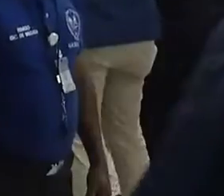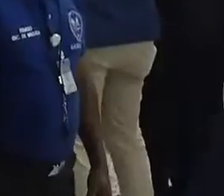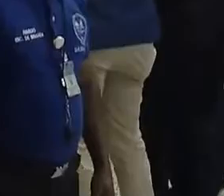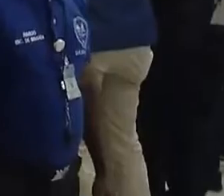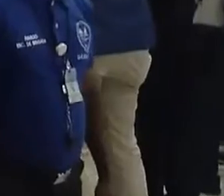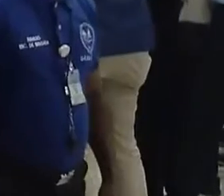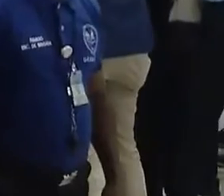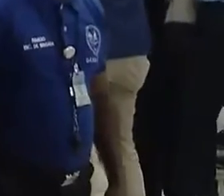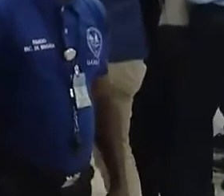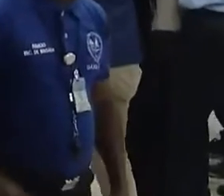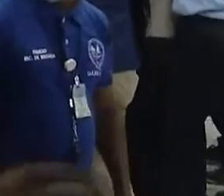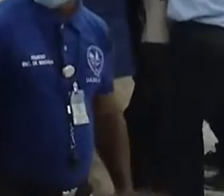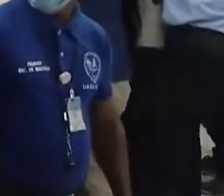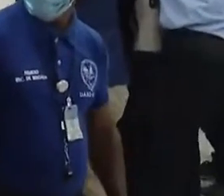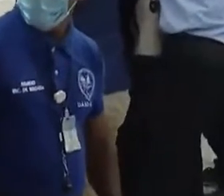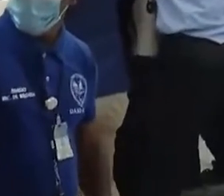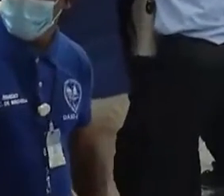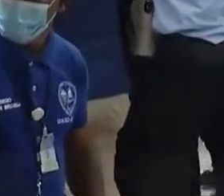Gracias.